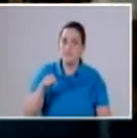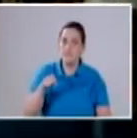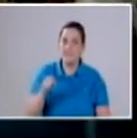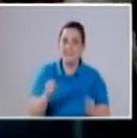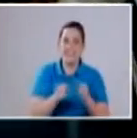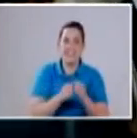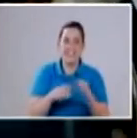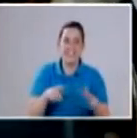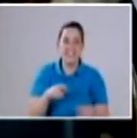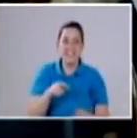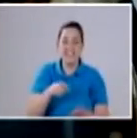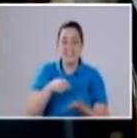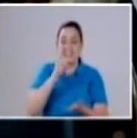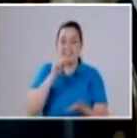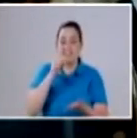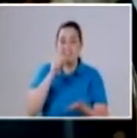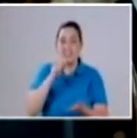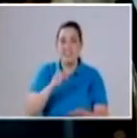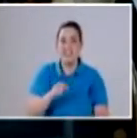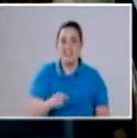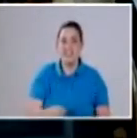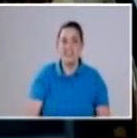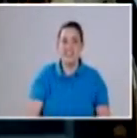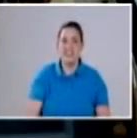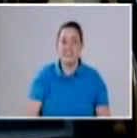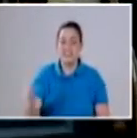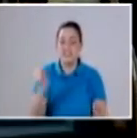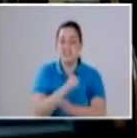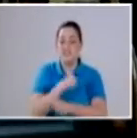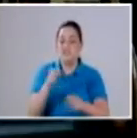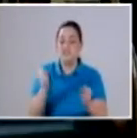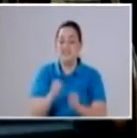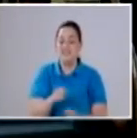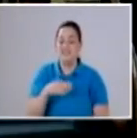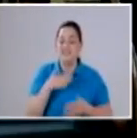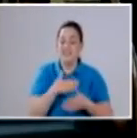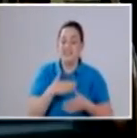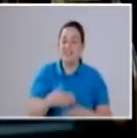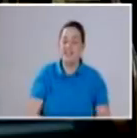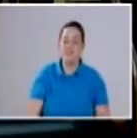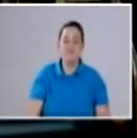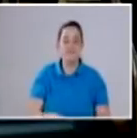hermana. No, no, no, no, no. El café es malo para la salud.